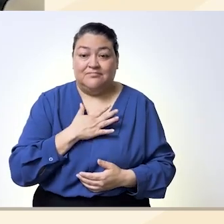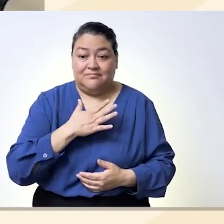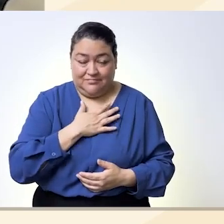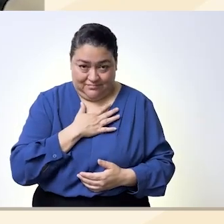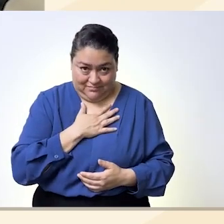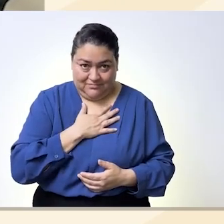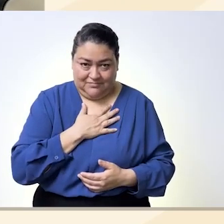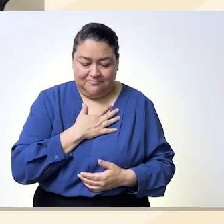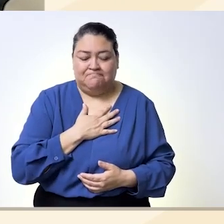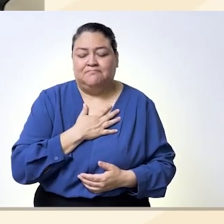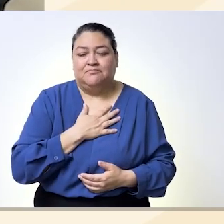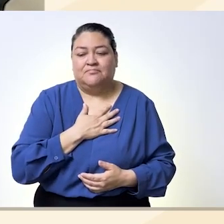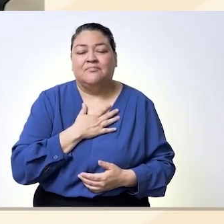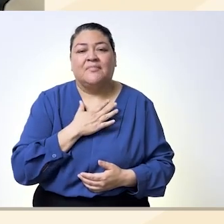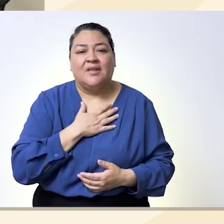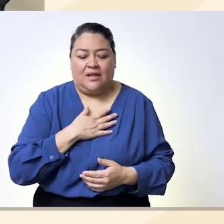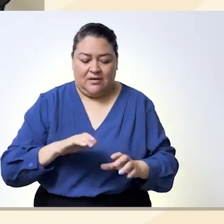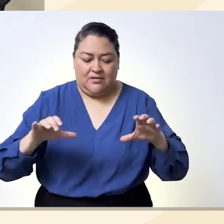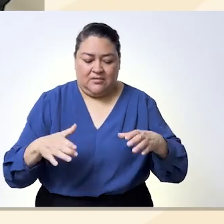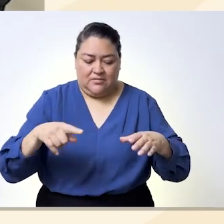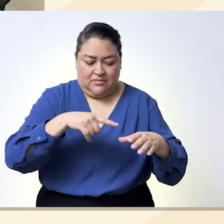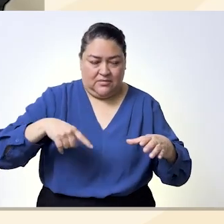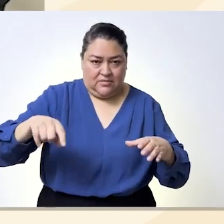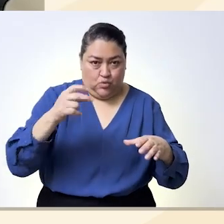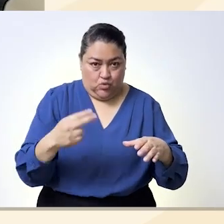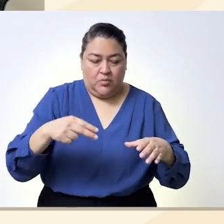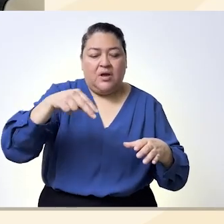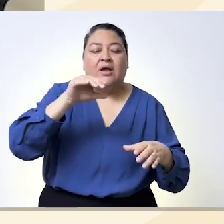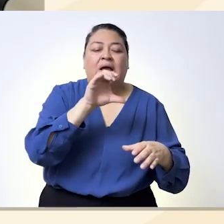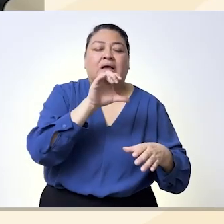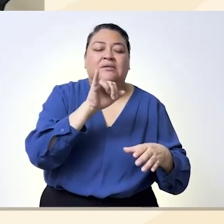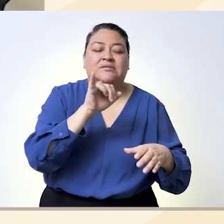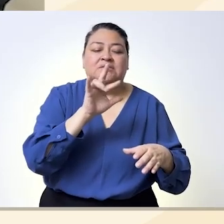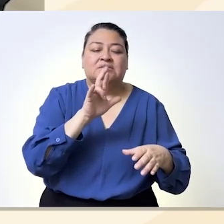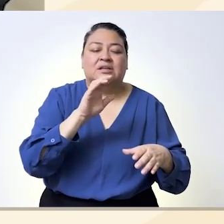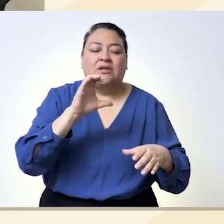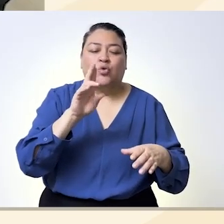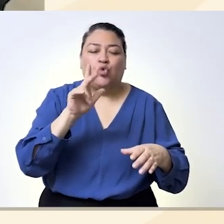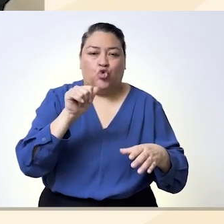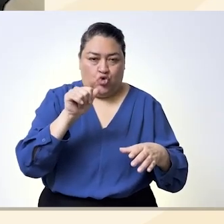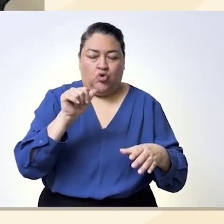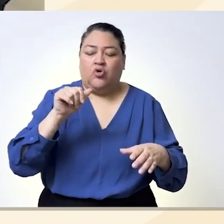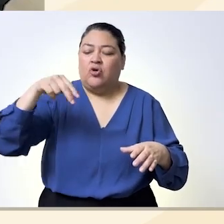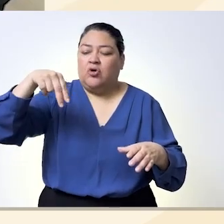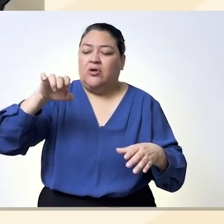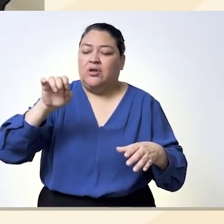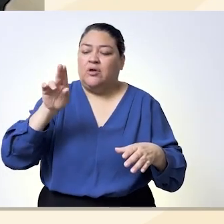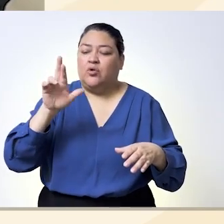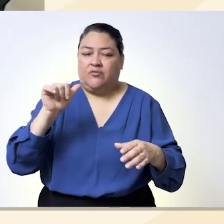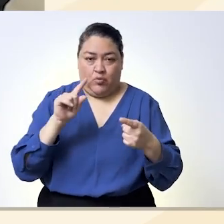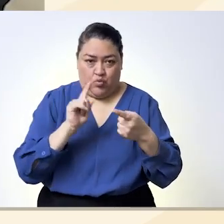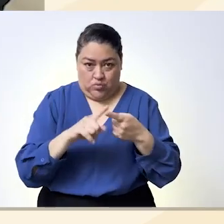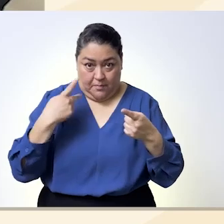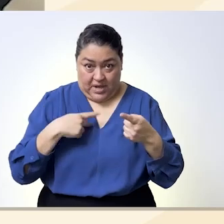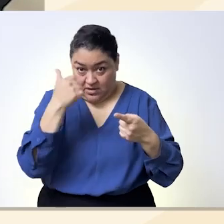comunidad muy bonita que se llama el Círculo Neurodivergente, que son personas autistas y con atención divergente, y pues básicamente